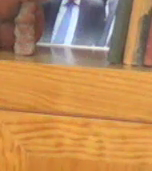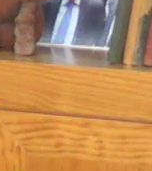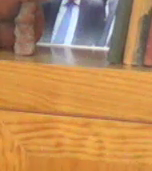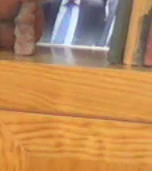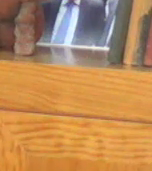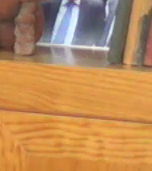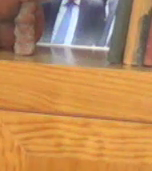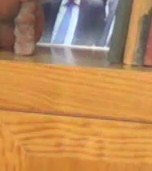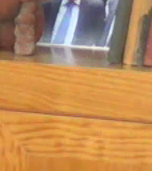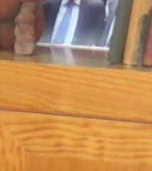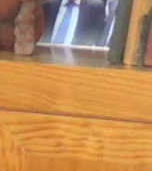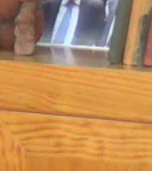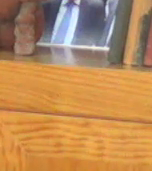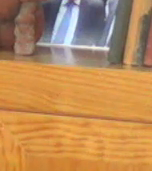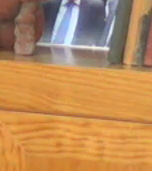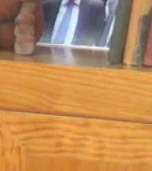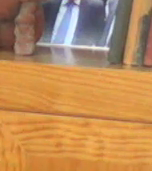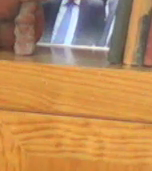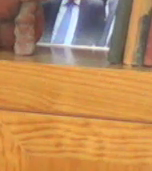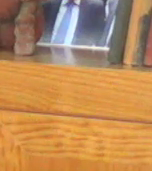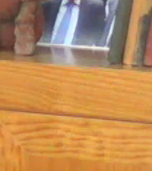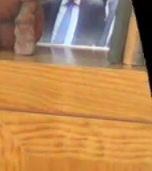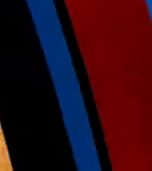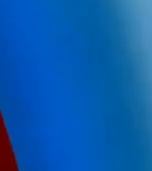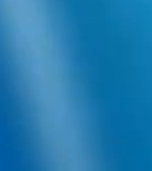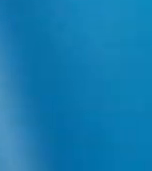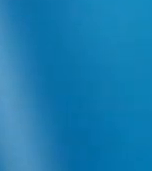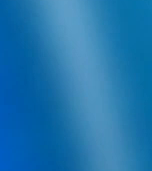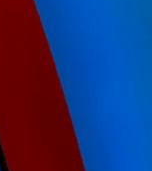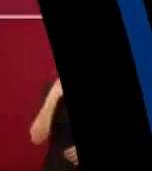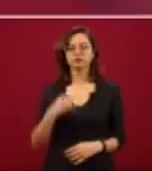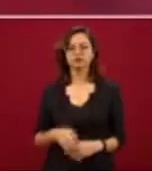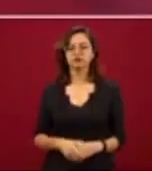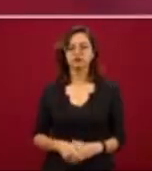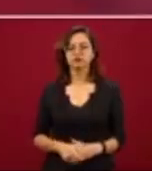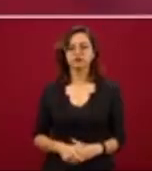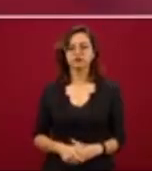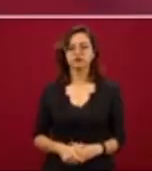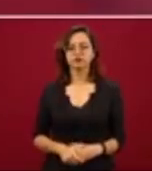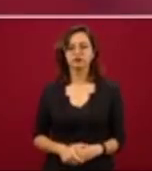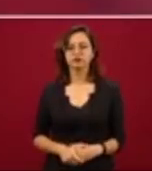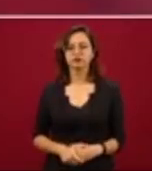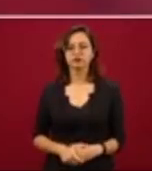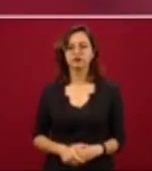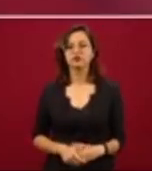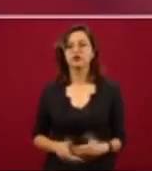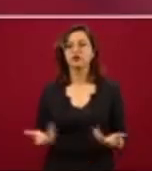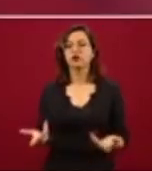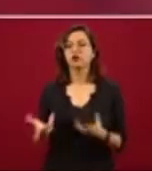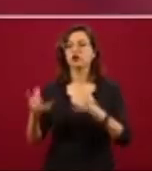salud pública. Aquí lo dice. Te repito, fuimos los primeros en el mundo